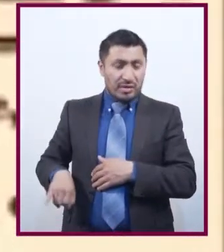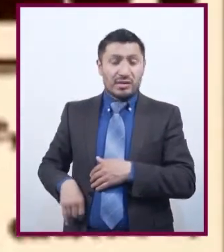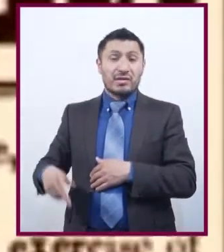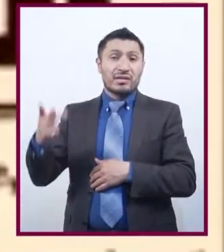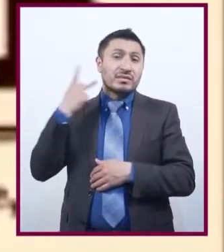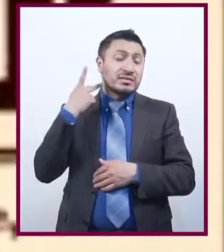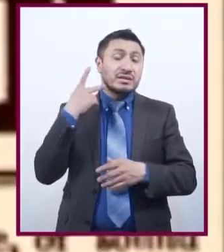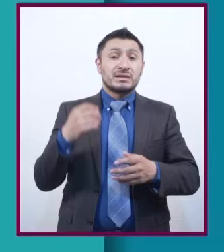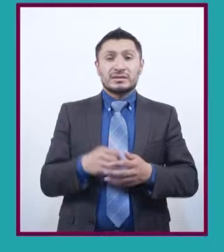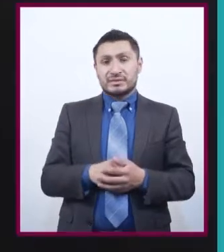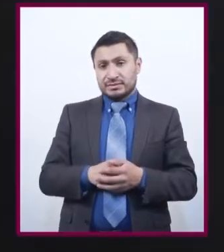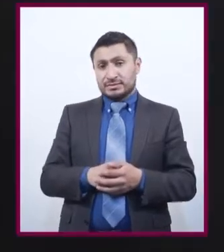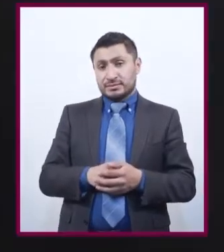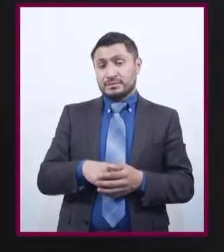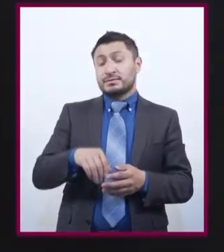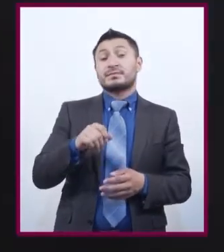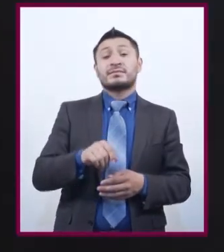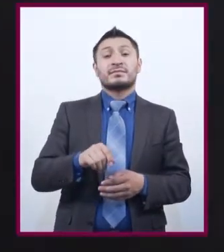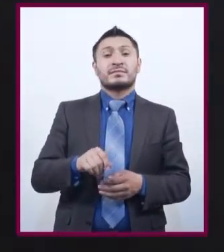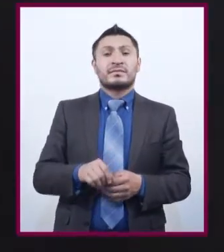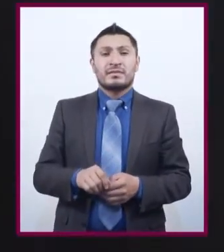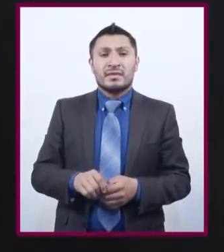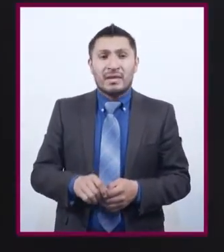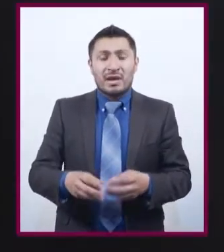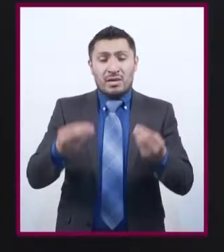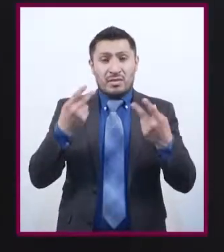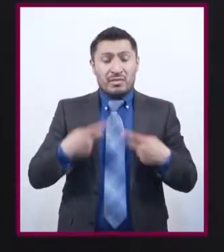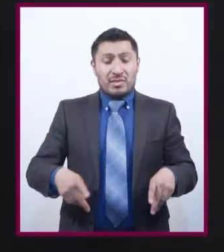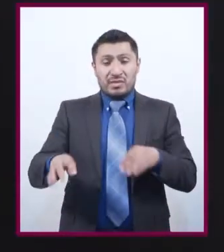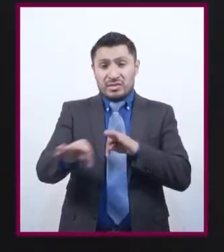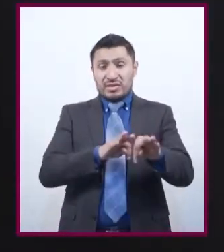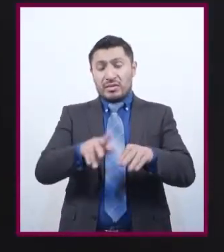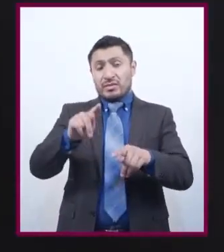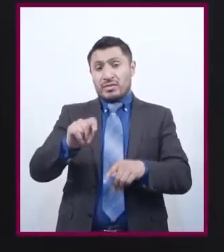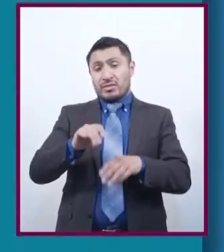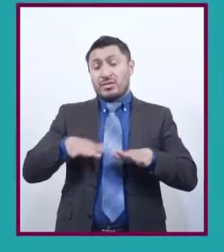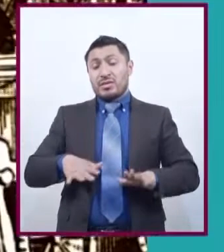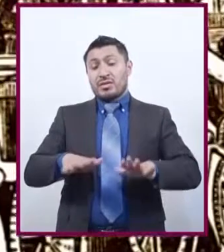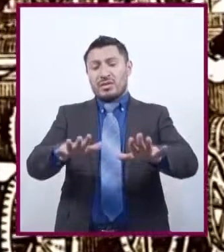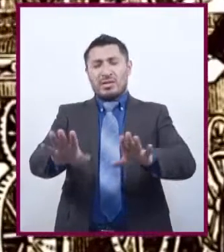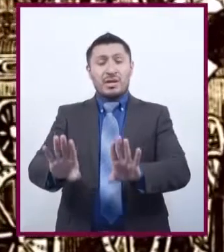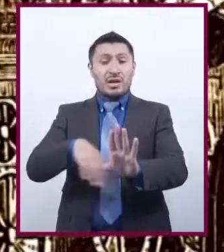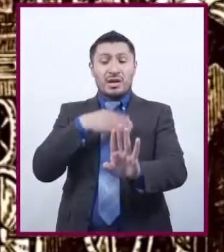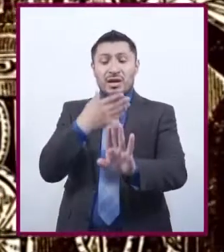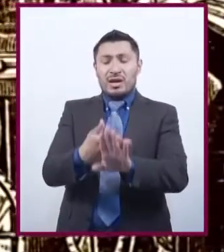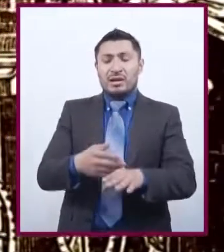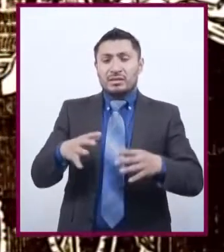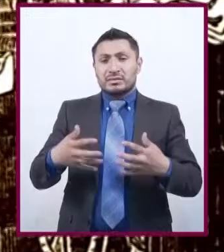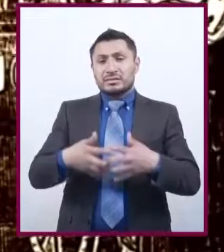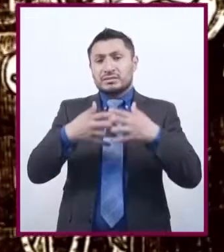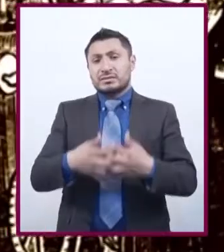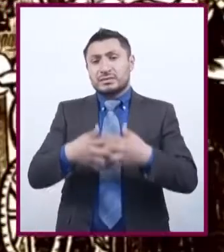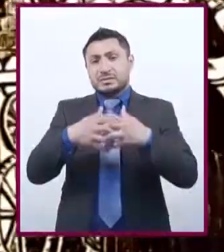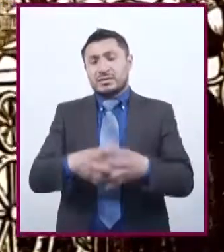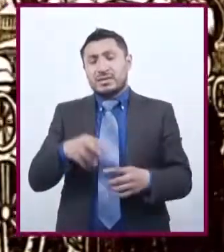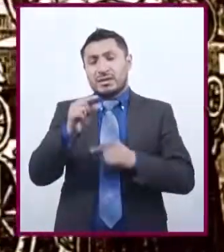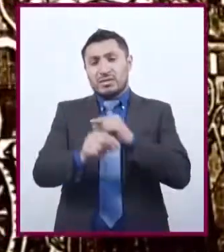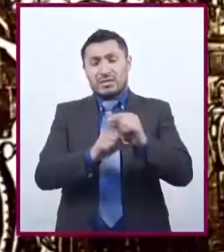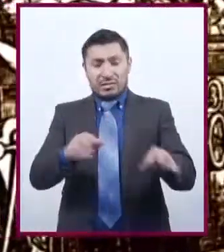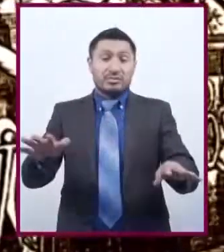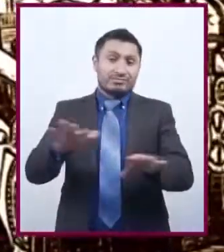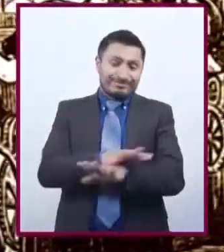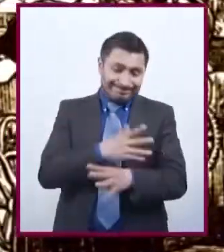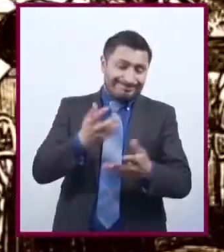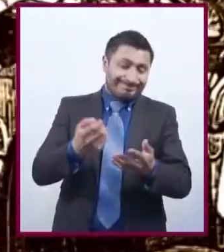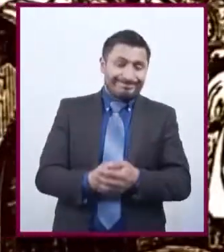los intereses de los gobernantes cabe mencionar la insurrección de trabajadores textiles Quiénes arremetieron contra la maquinaria que